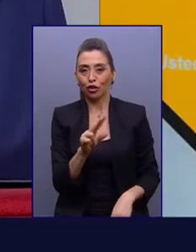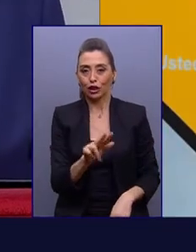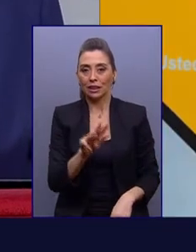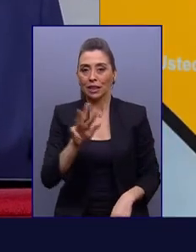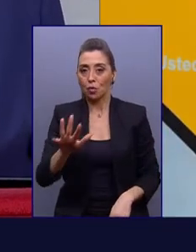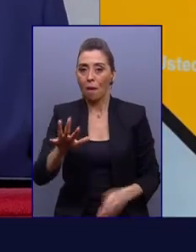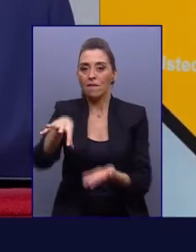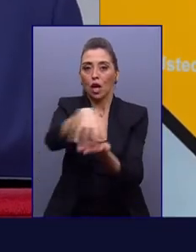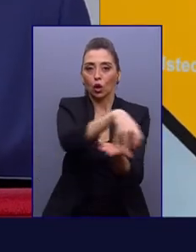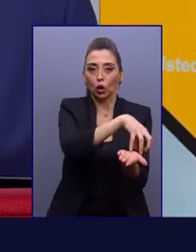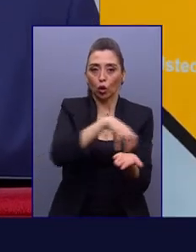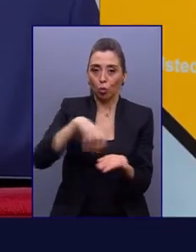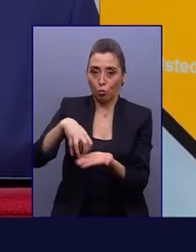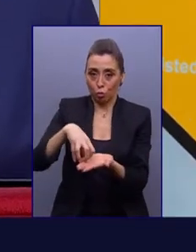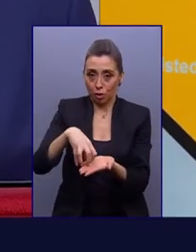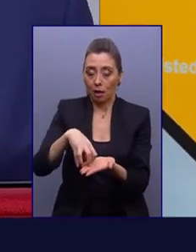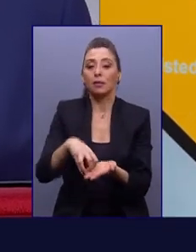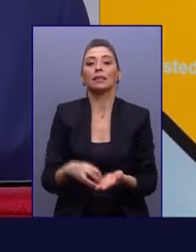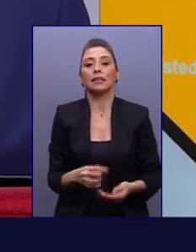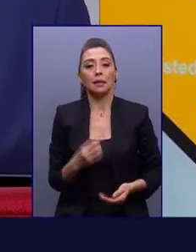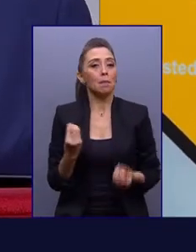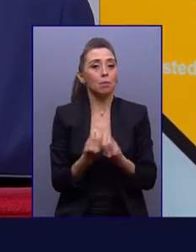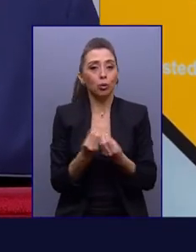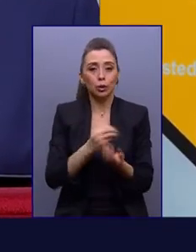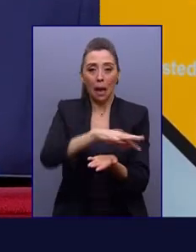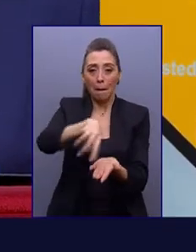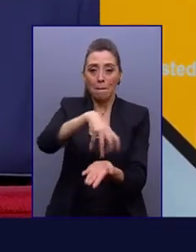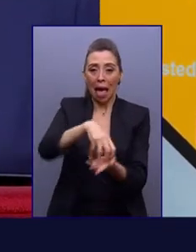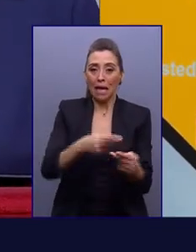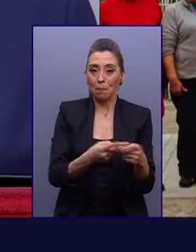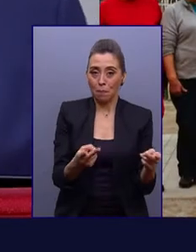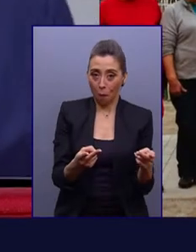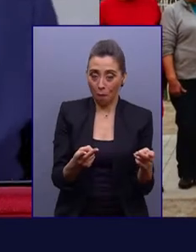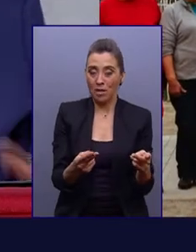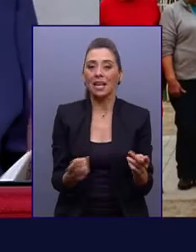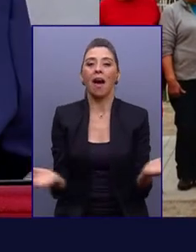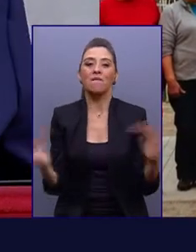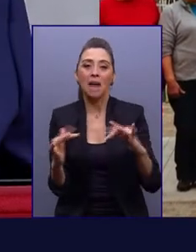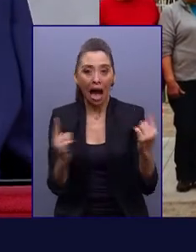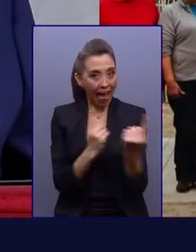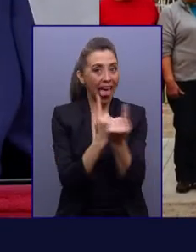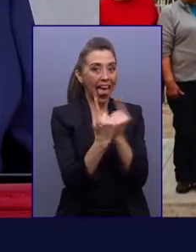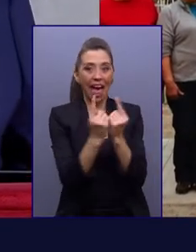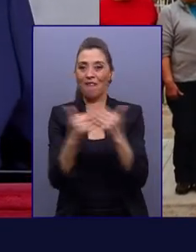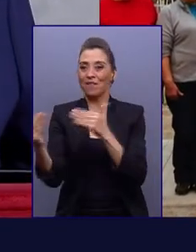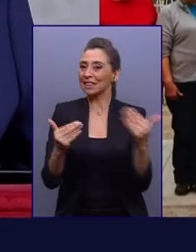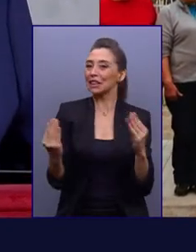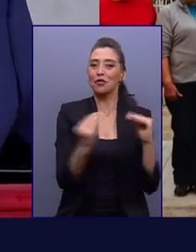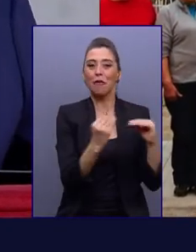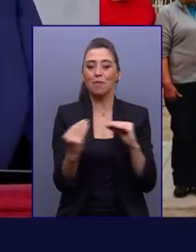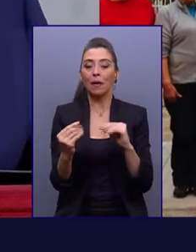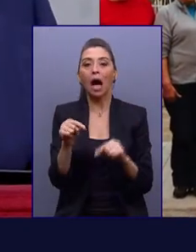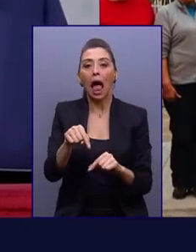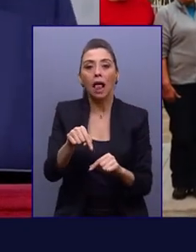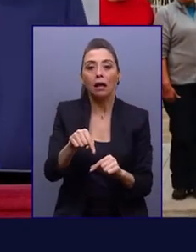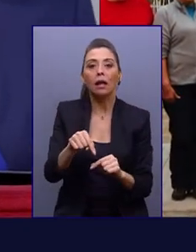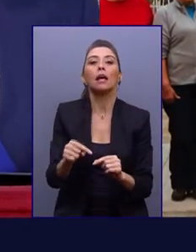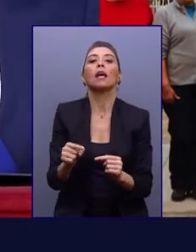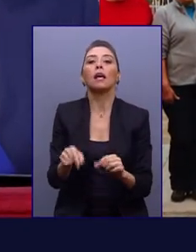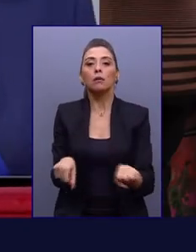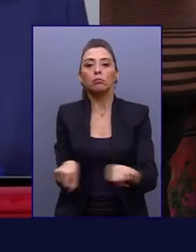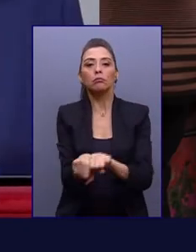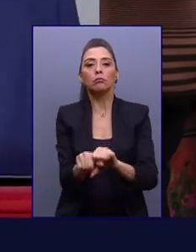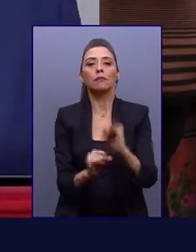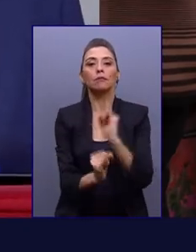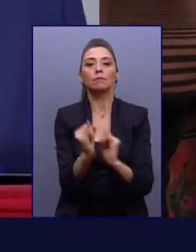289 comunas del país. Hoy cientos de plazas públicas, junto con ser el lugar de encuentro de los vecinos, se han convertido en punto de